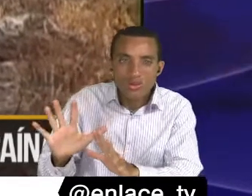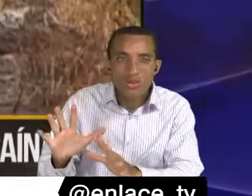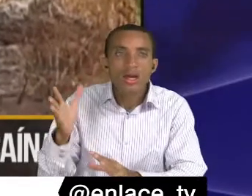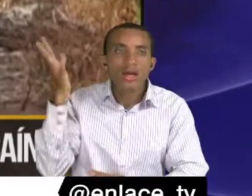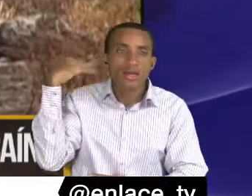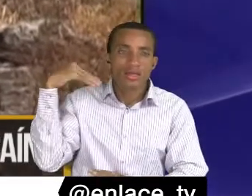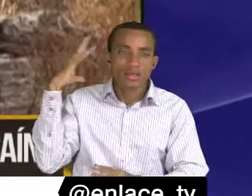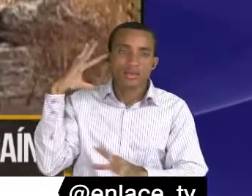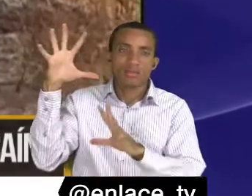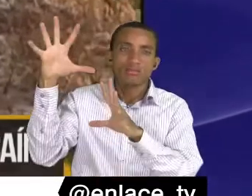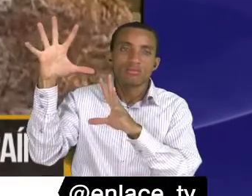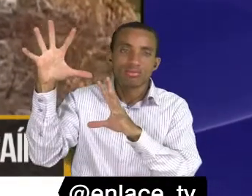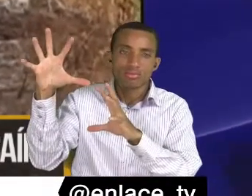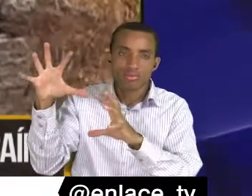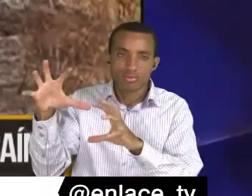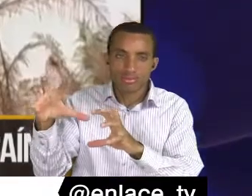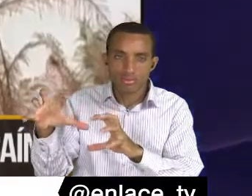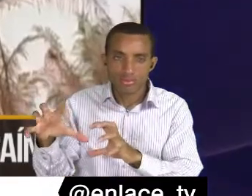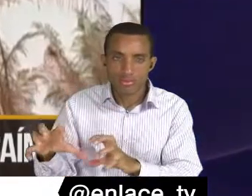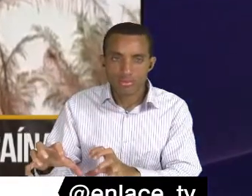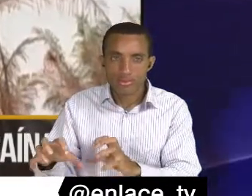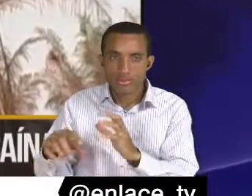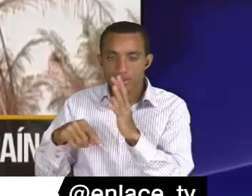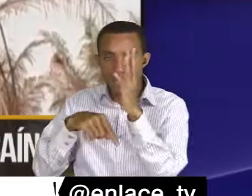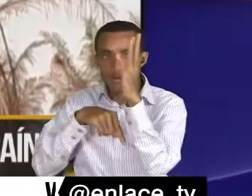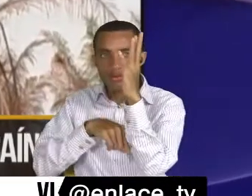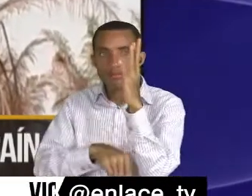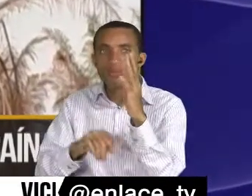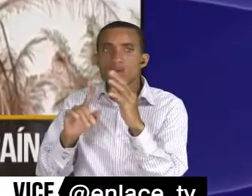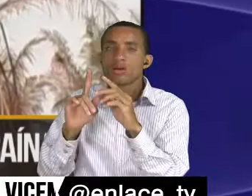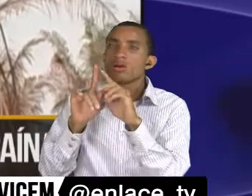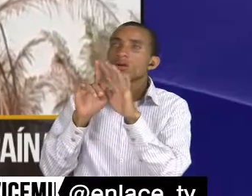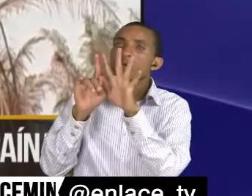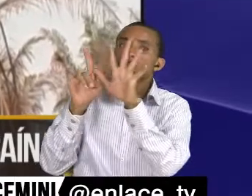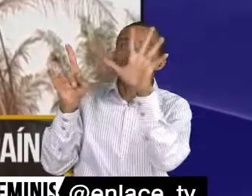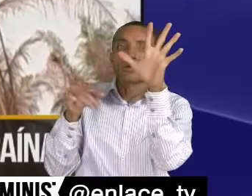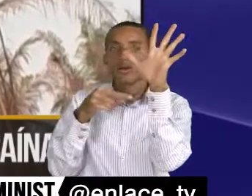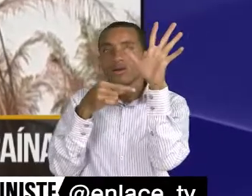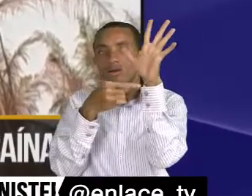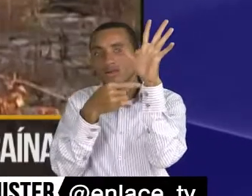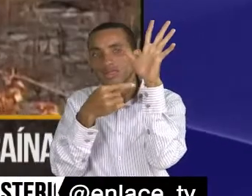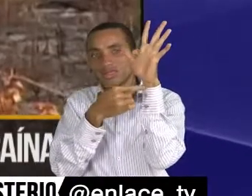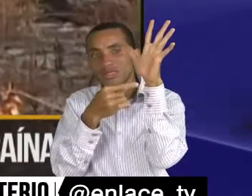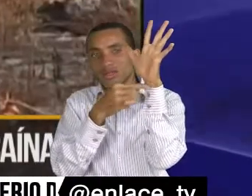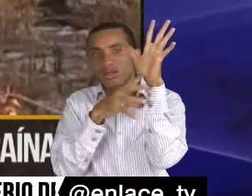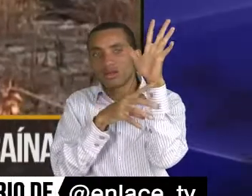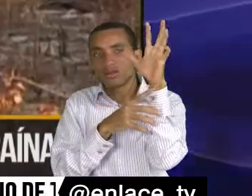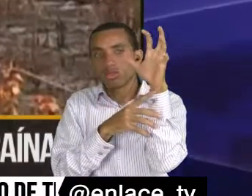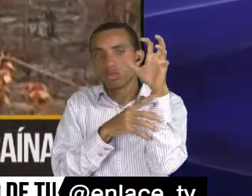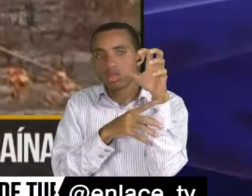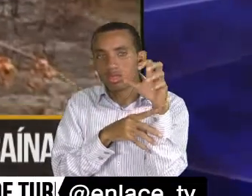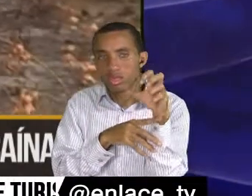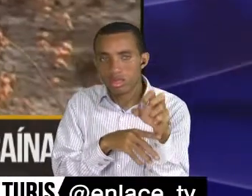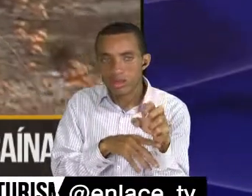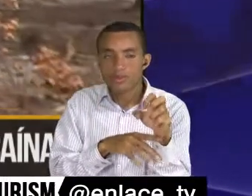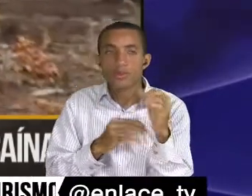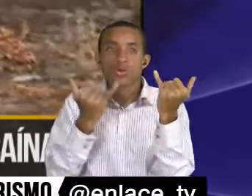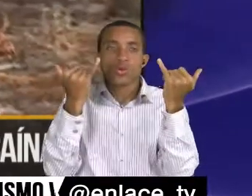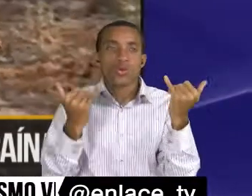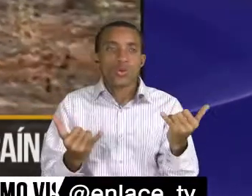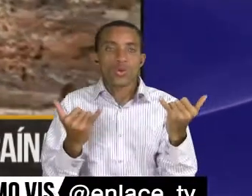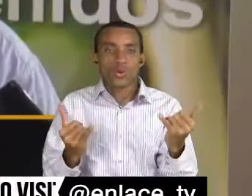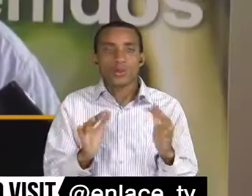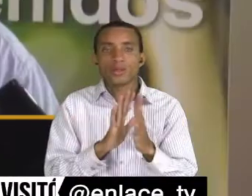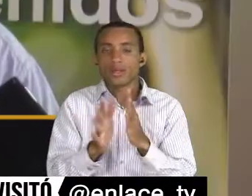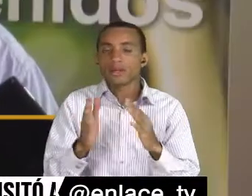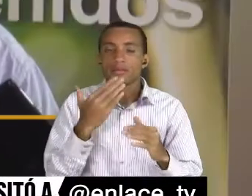palma debido a la pudrición de cogollo. Las investigaciones del Centro Experimental lograron disminuir considerablemente las cifras y hoy esa afectación es cosa